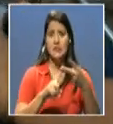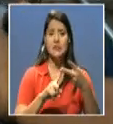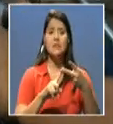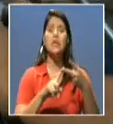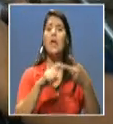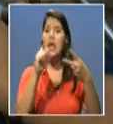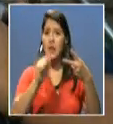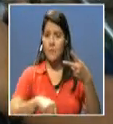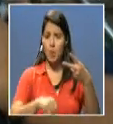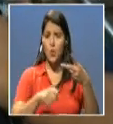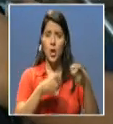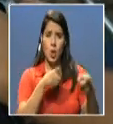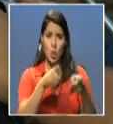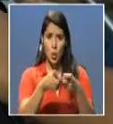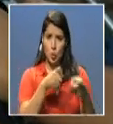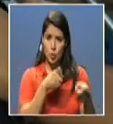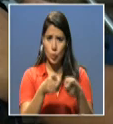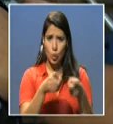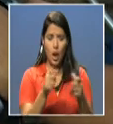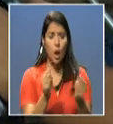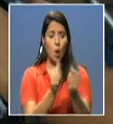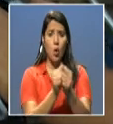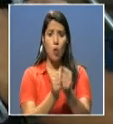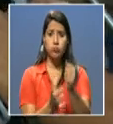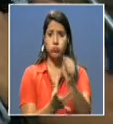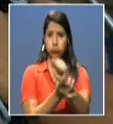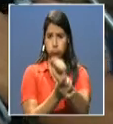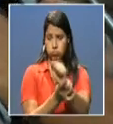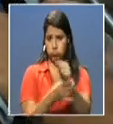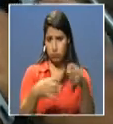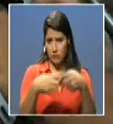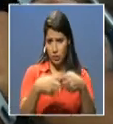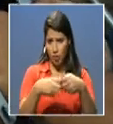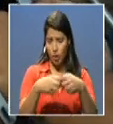monitoreo a lo largo del país con dispositivos electrónicos,